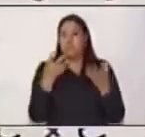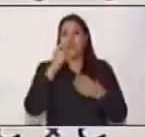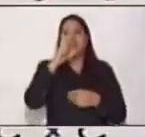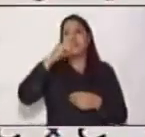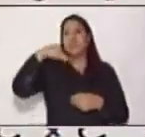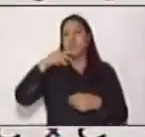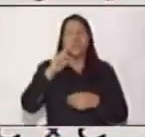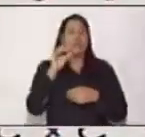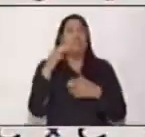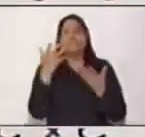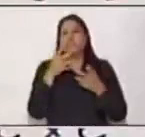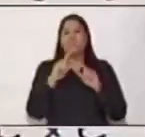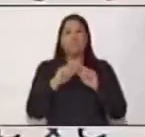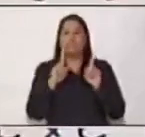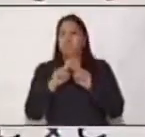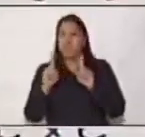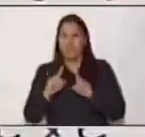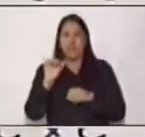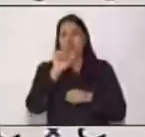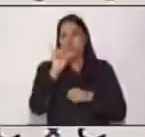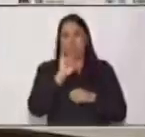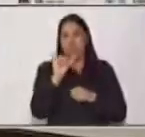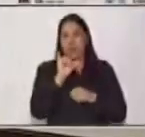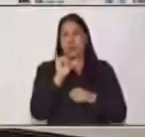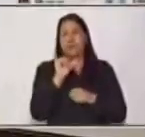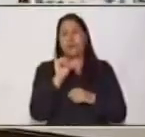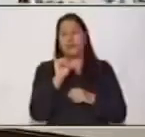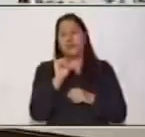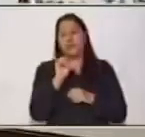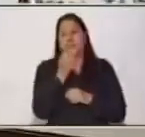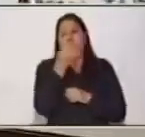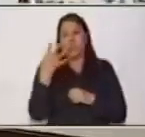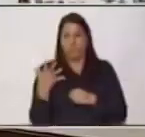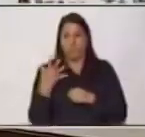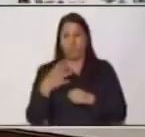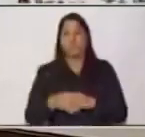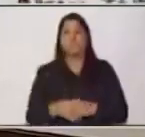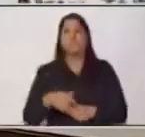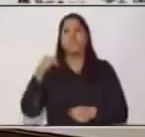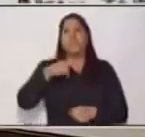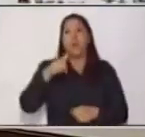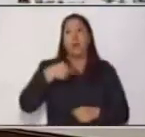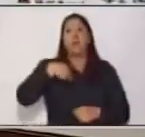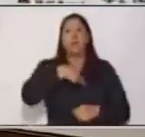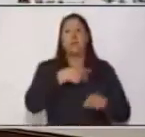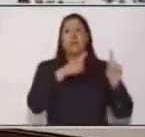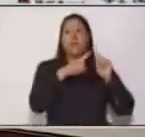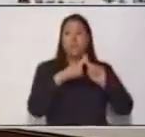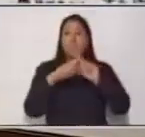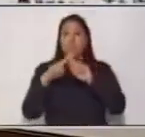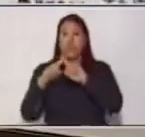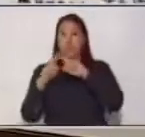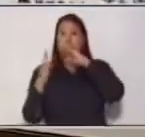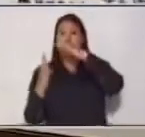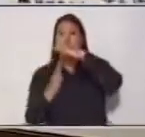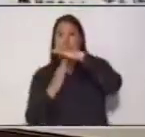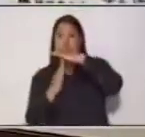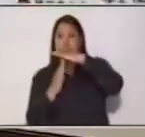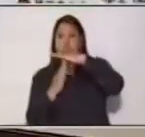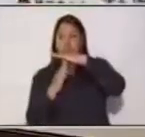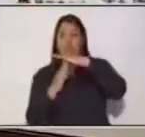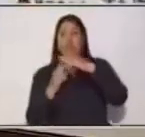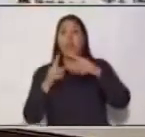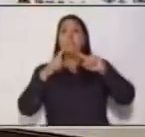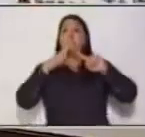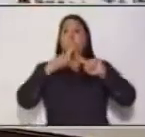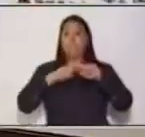sabemos que todas van a medir lo mismo. En este caso entonces estamos multiplicando su base por su altura